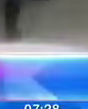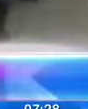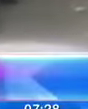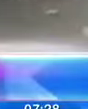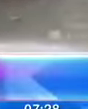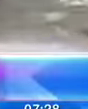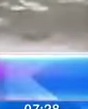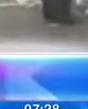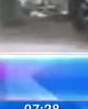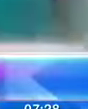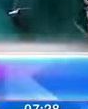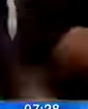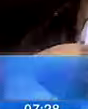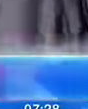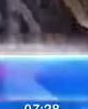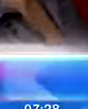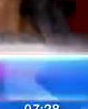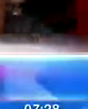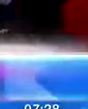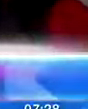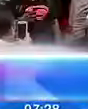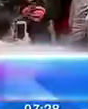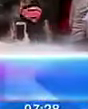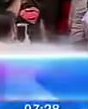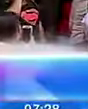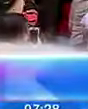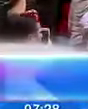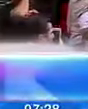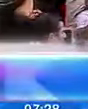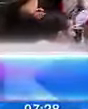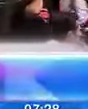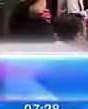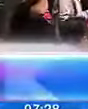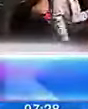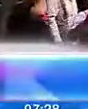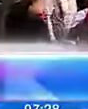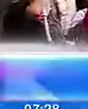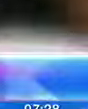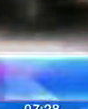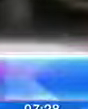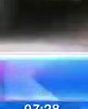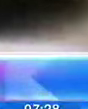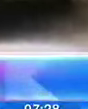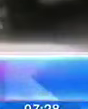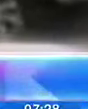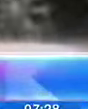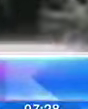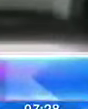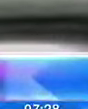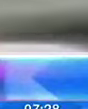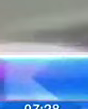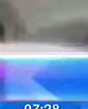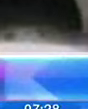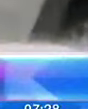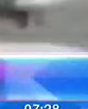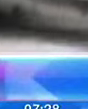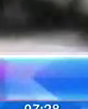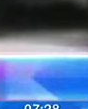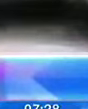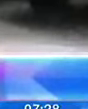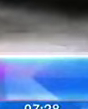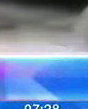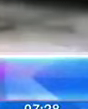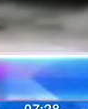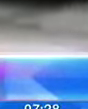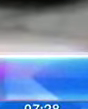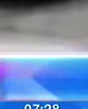Quindé. Y además la asambleísta Marcela Guiñaga presentó una denuncia ante la Fiscalía del Guayas por las agresiones contra el expresidente Rafael